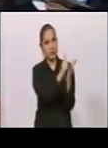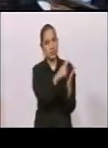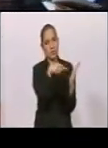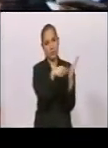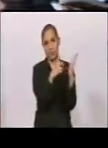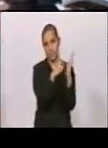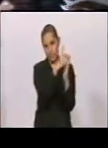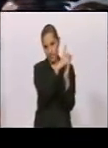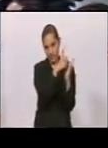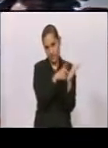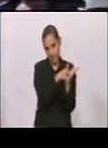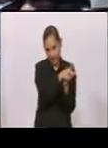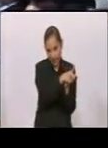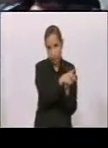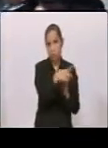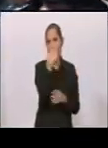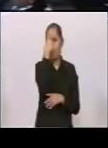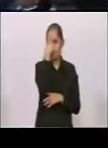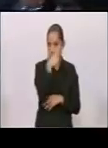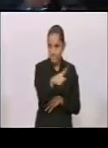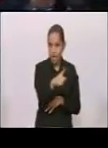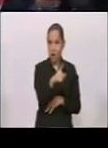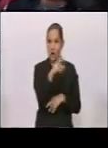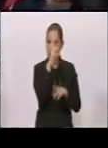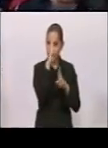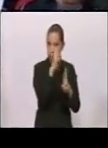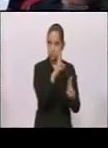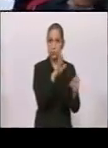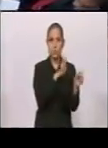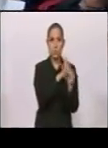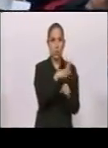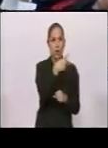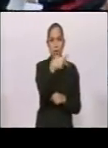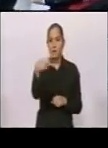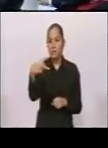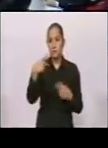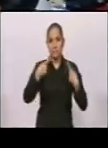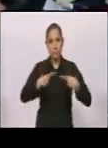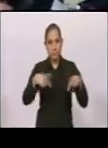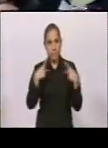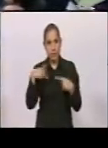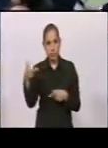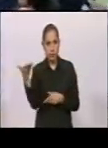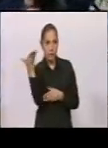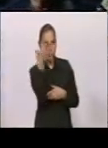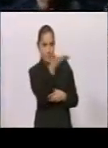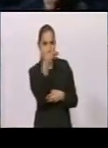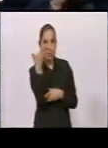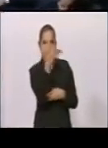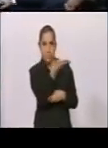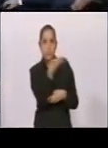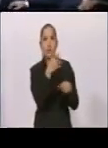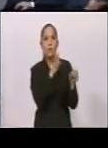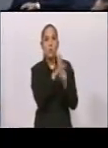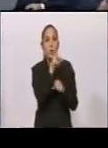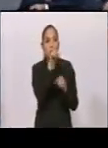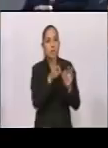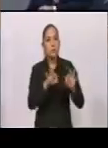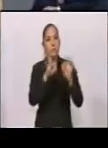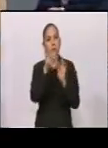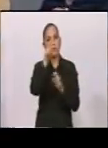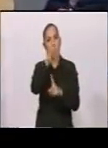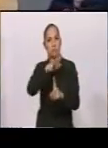preestablecidas para conciliar los diversos intereses y encaminarlos al beneficio de la